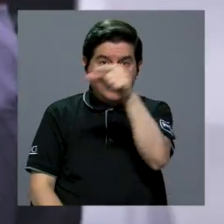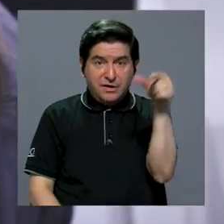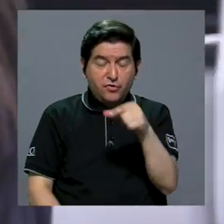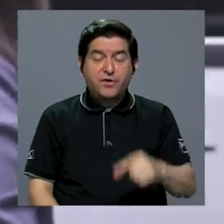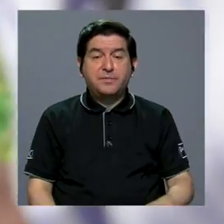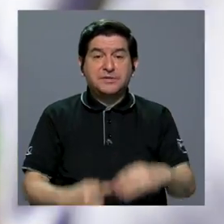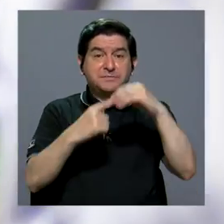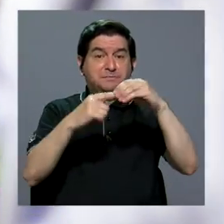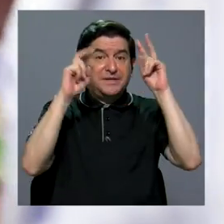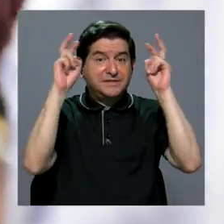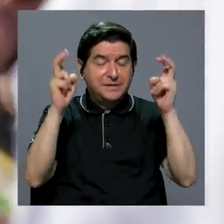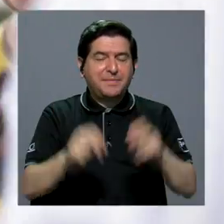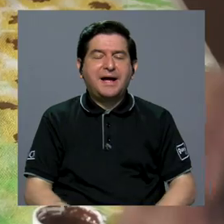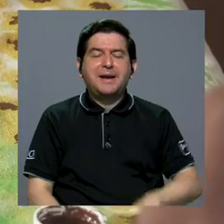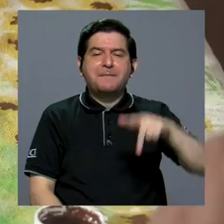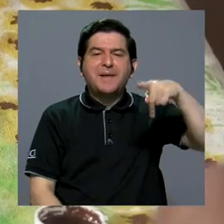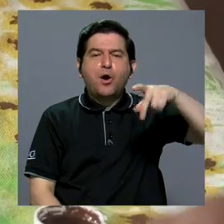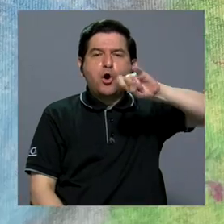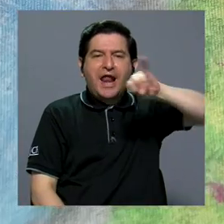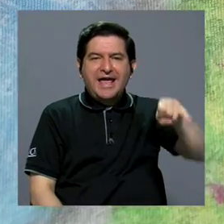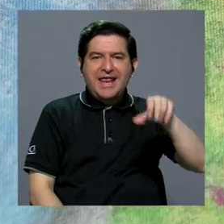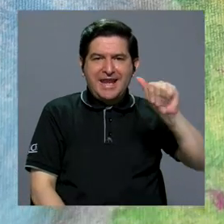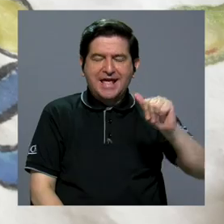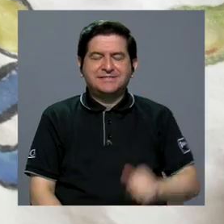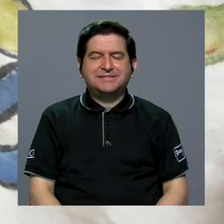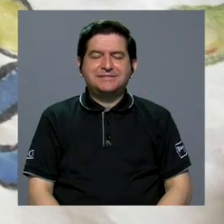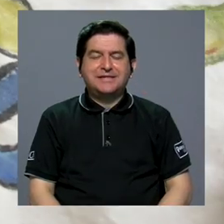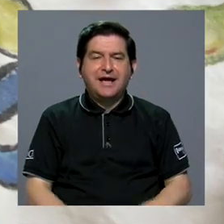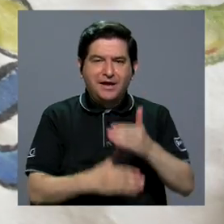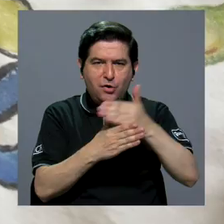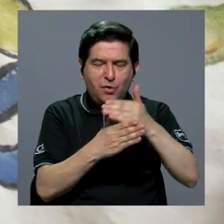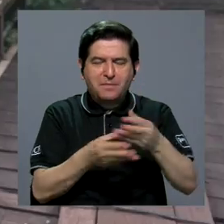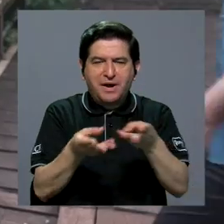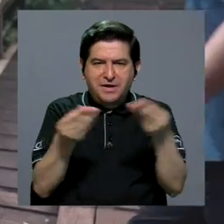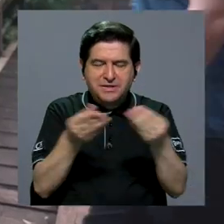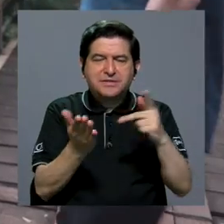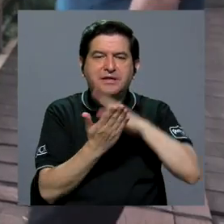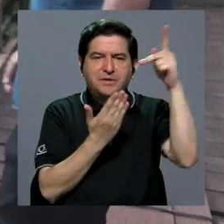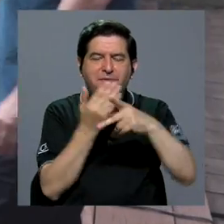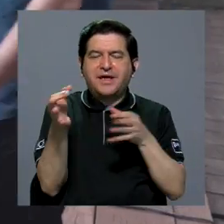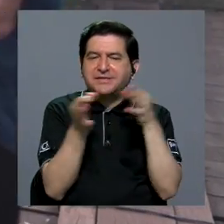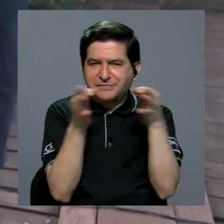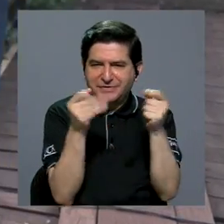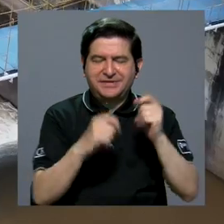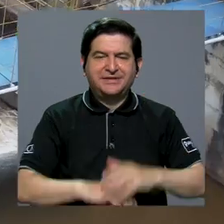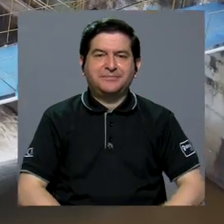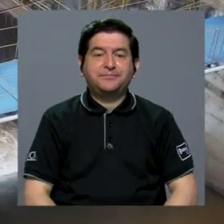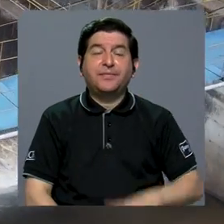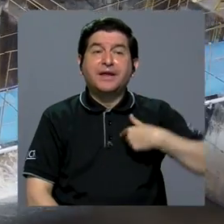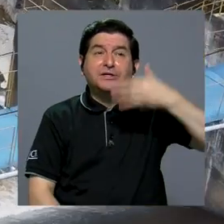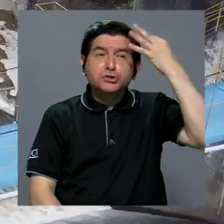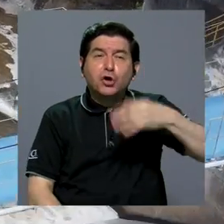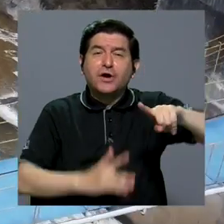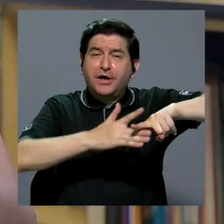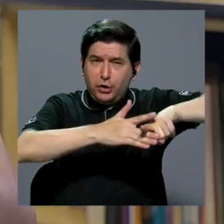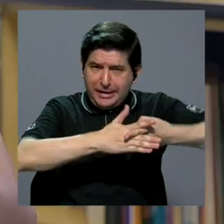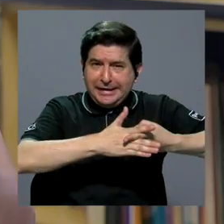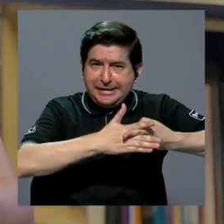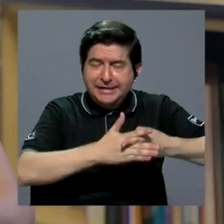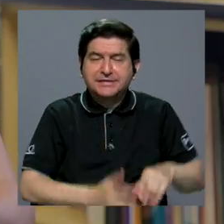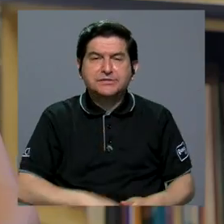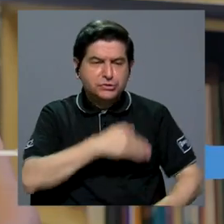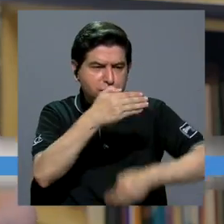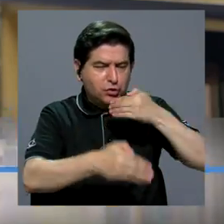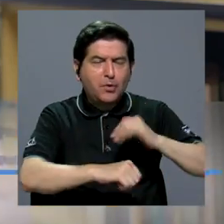tema principal. Paola Ginesta Aguilar, coproductora del programa, explicó más al respecto. Creo que desde el inicio